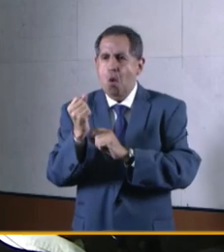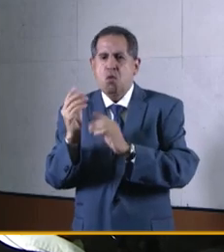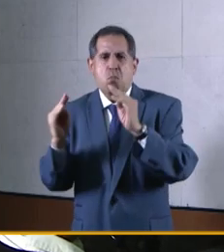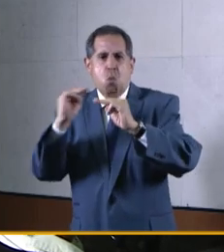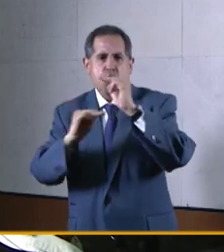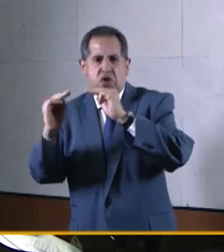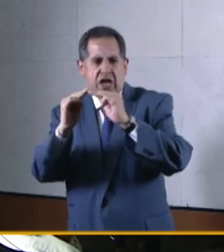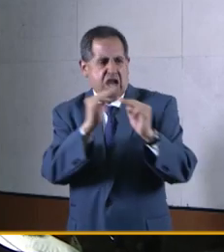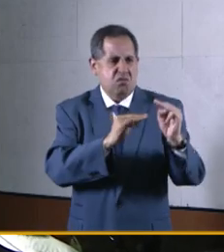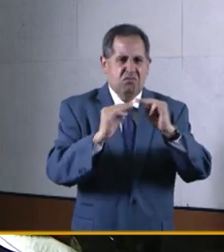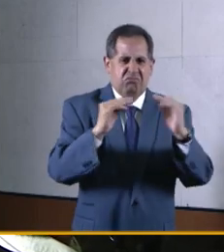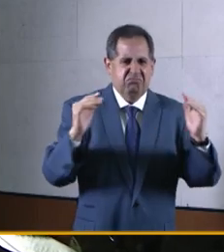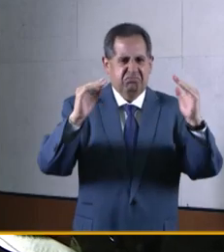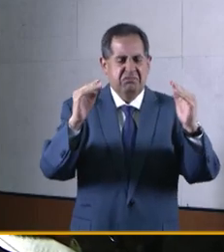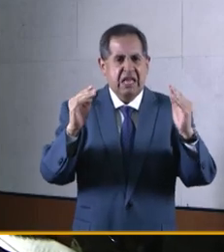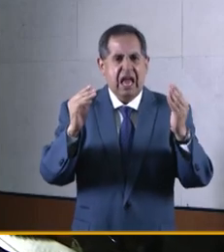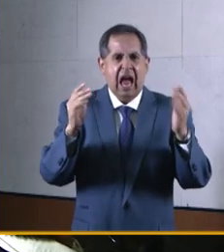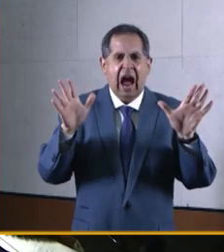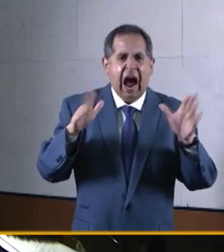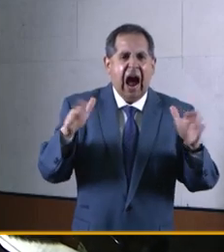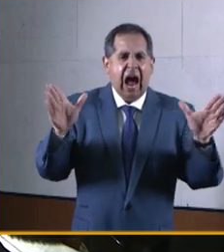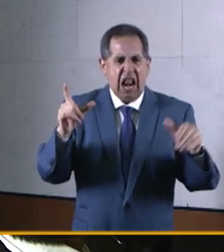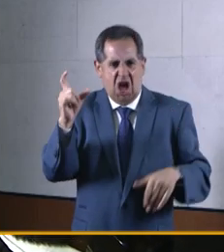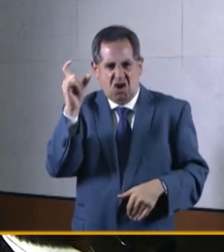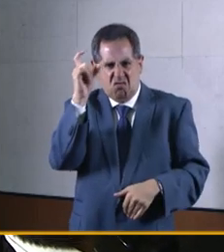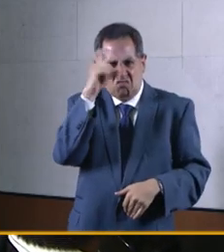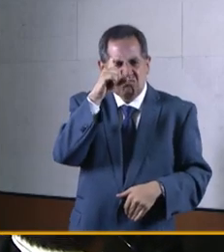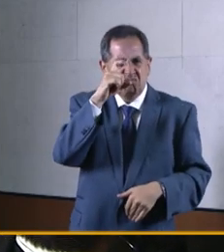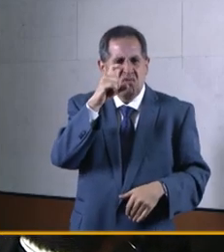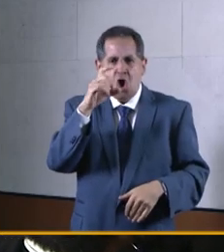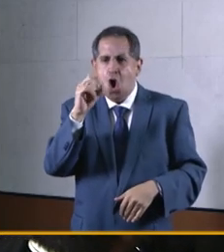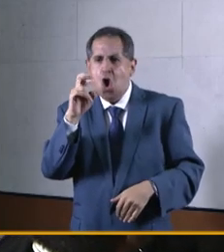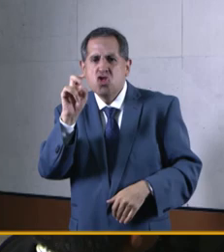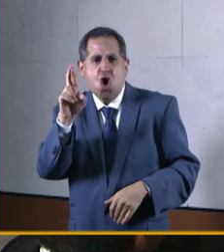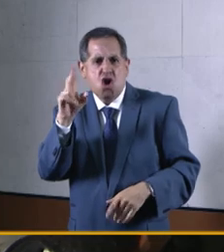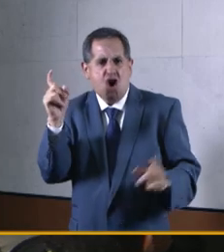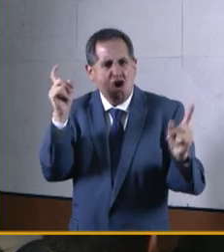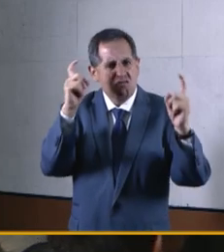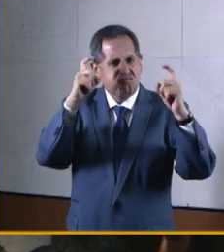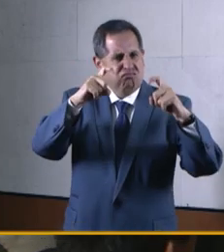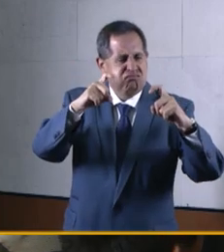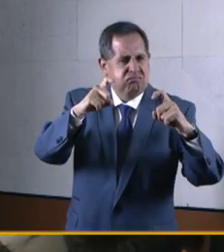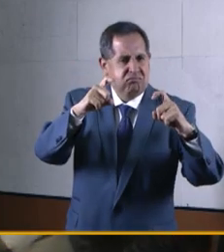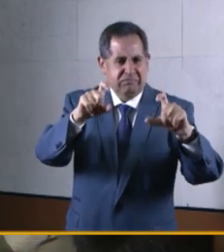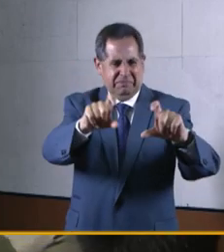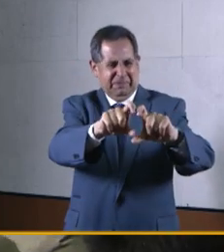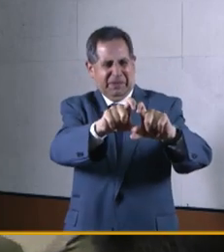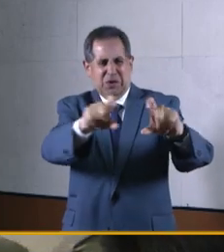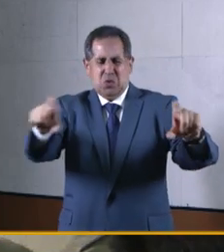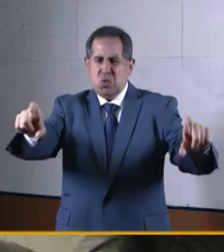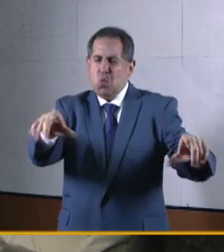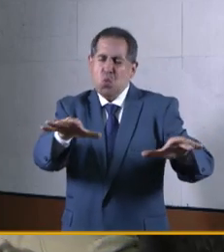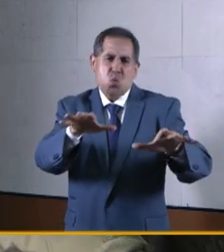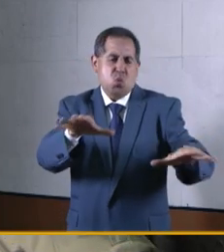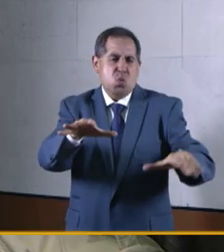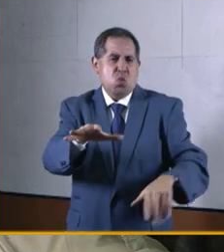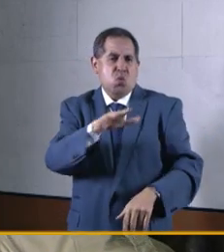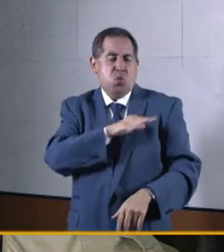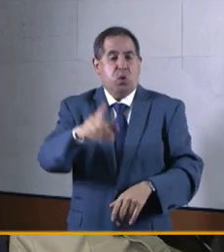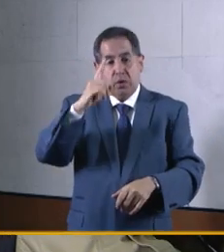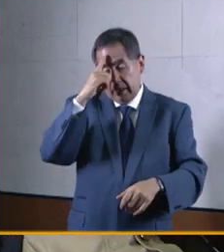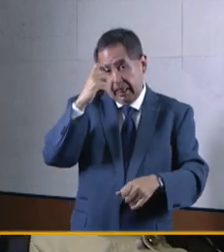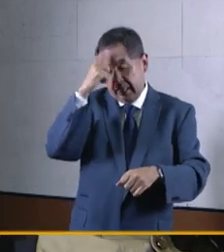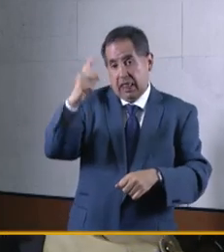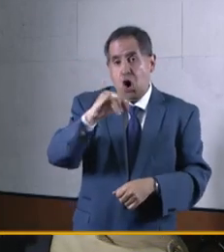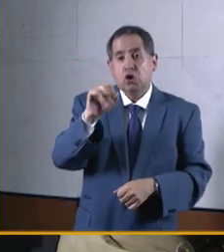y elevada con las alas del águila y el cóndor con un lema imbatible ideado por jose más